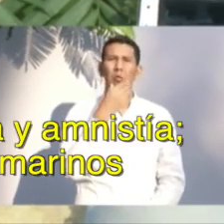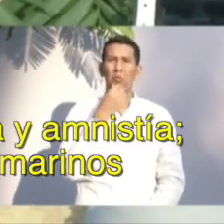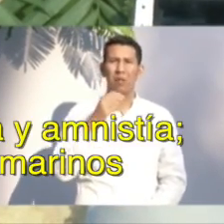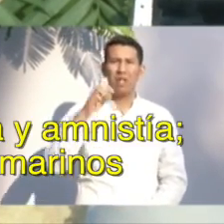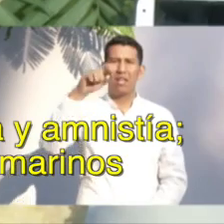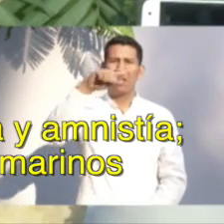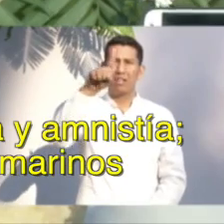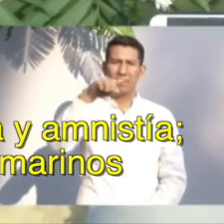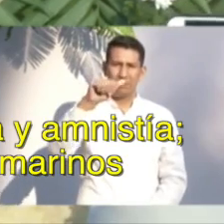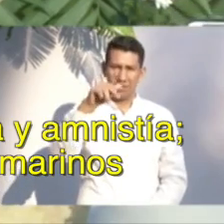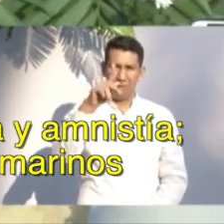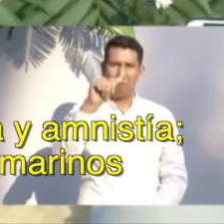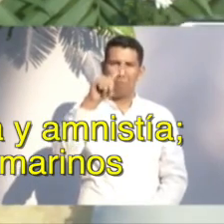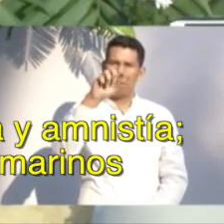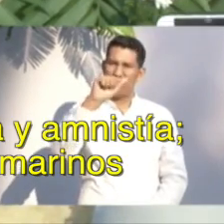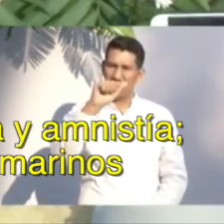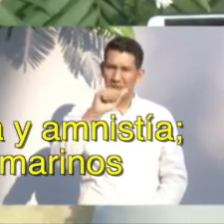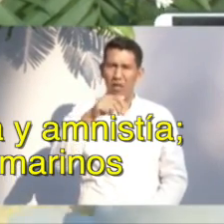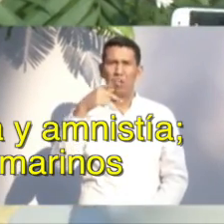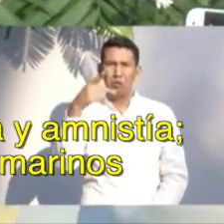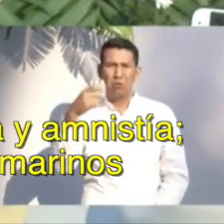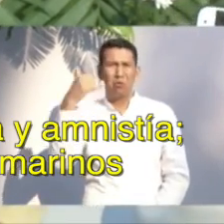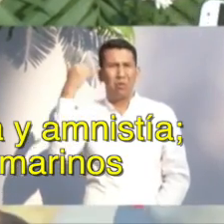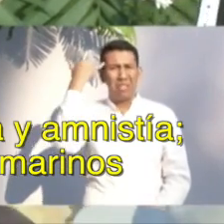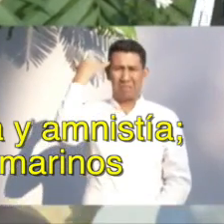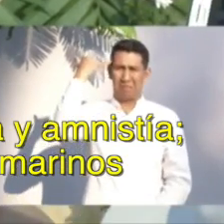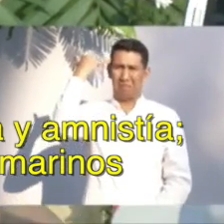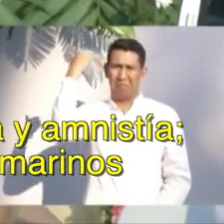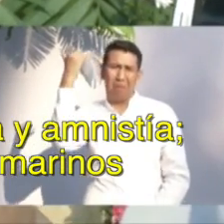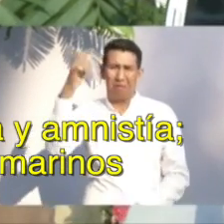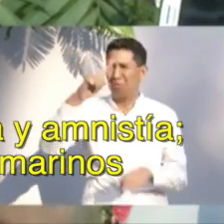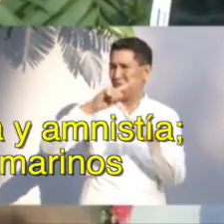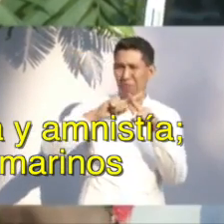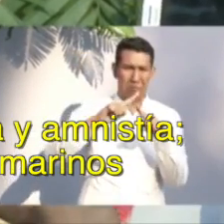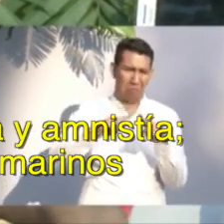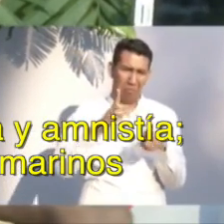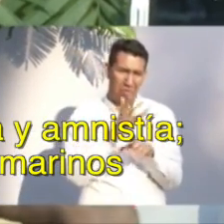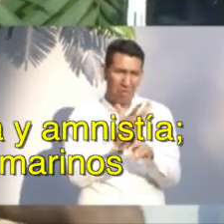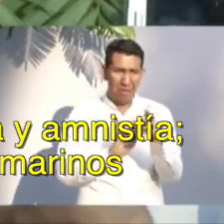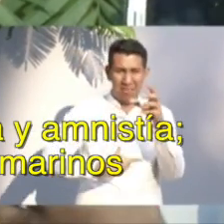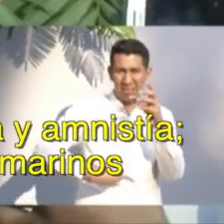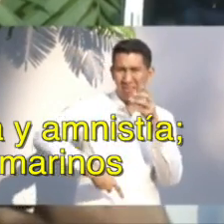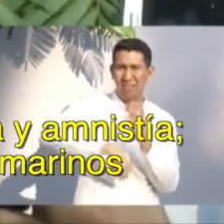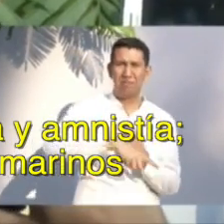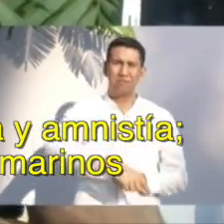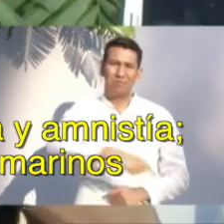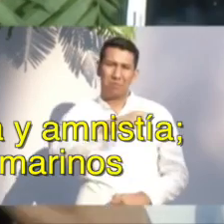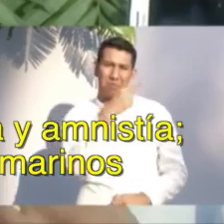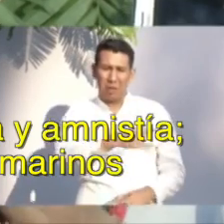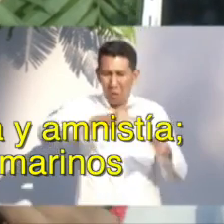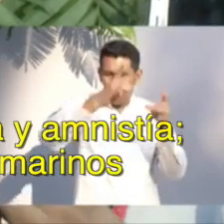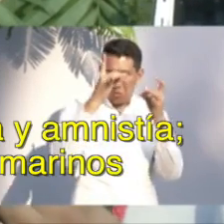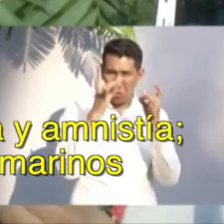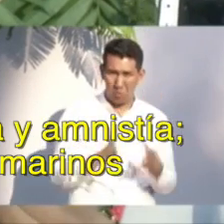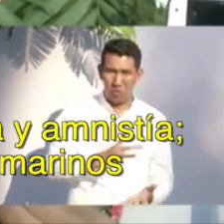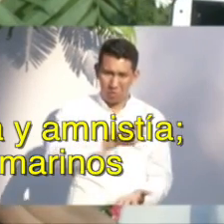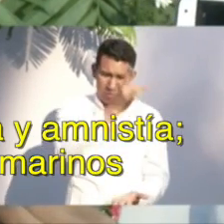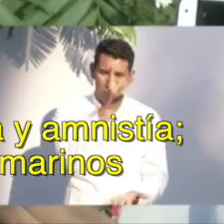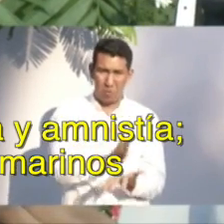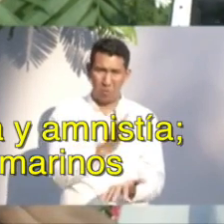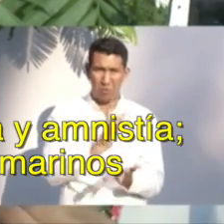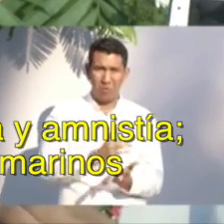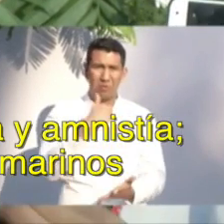advirtió que en esta elección se escogerá entre justicia y administra entre quien ataca y calumnia a